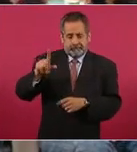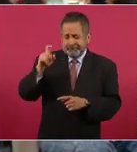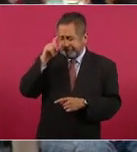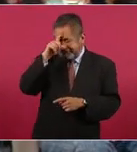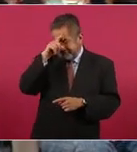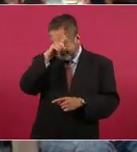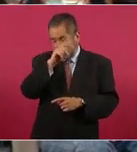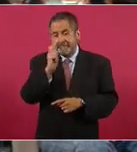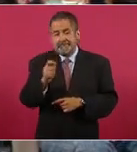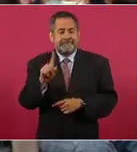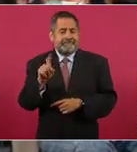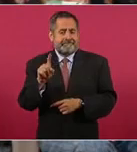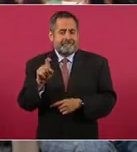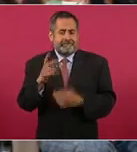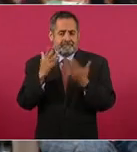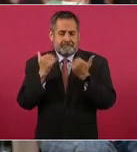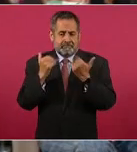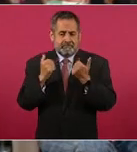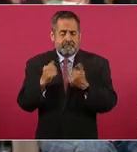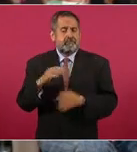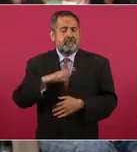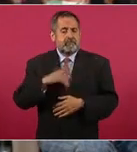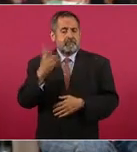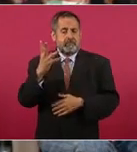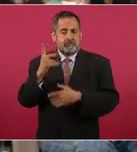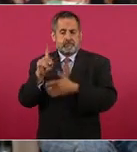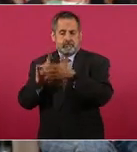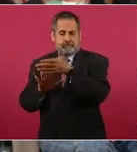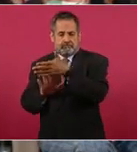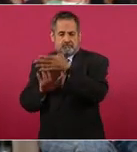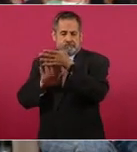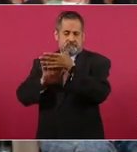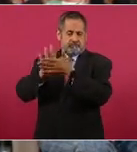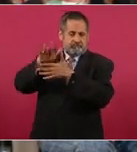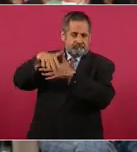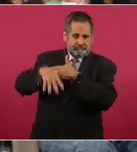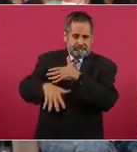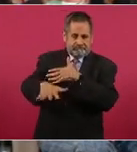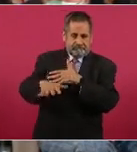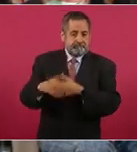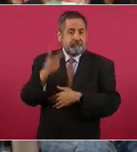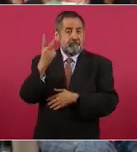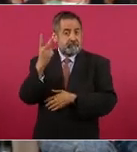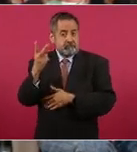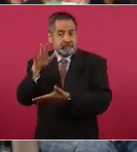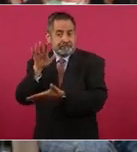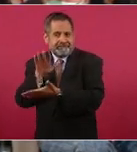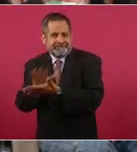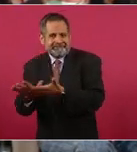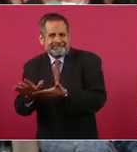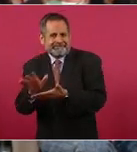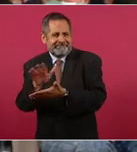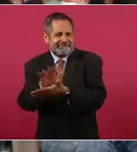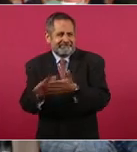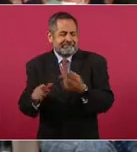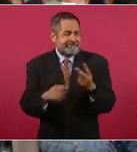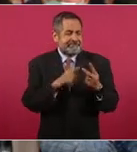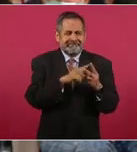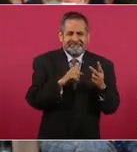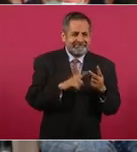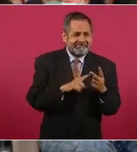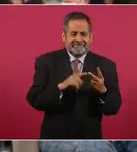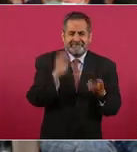agua. Tenemos 4 presas, de las cuales 2 ya están en agonía y la mayor de ellas ya está en